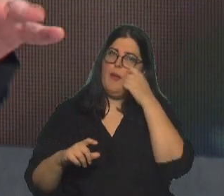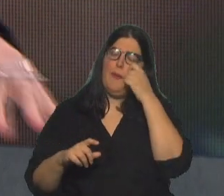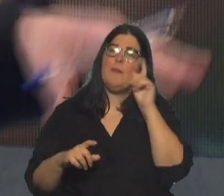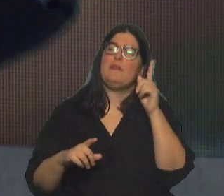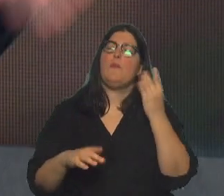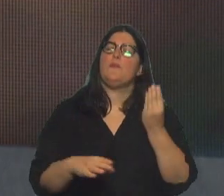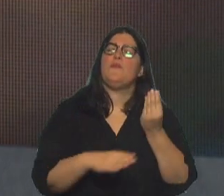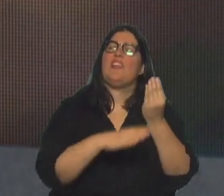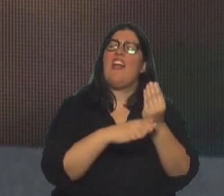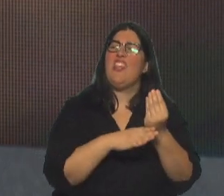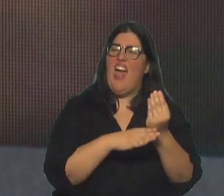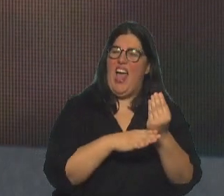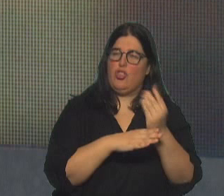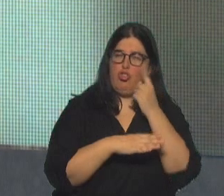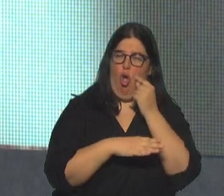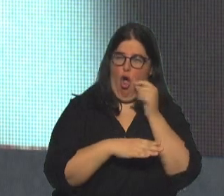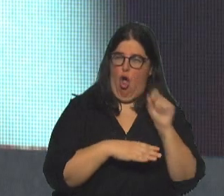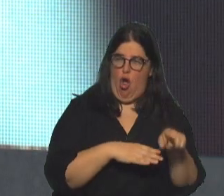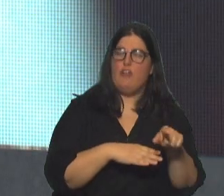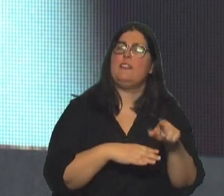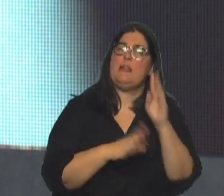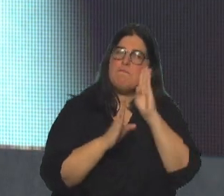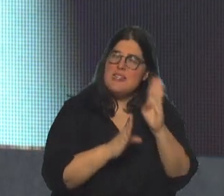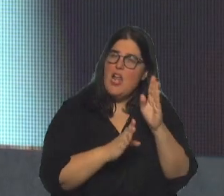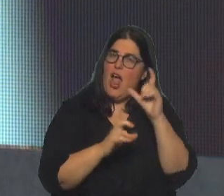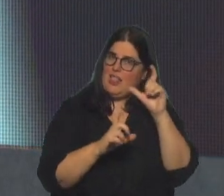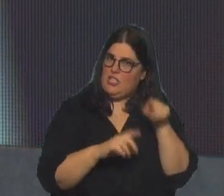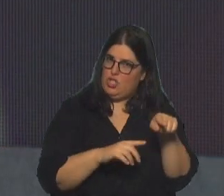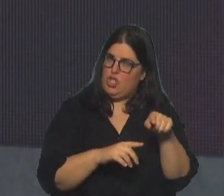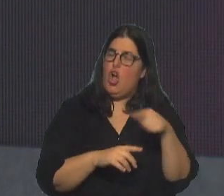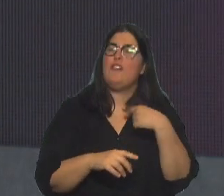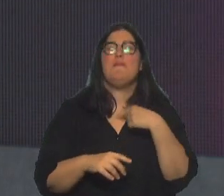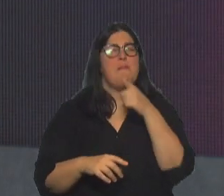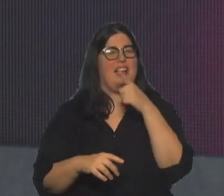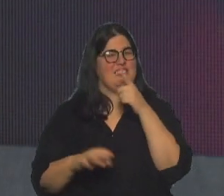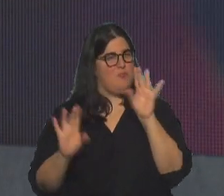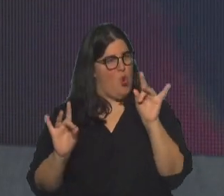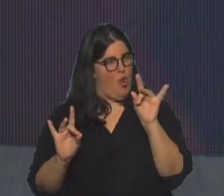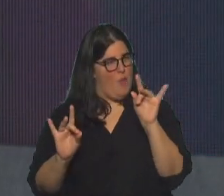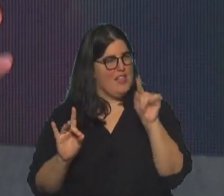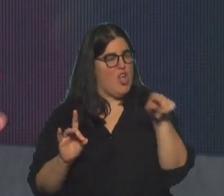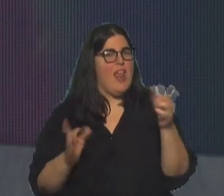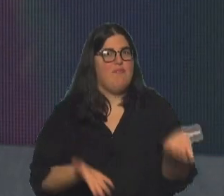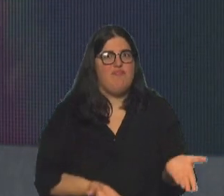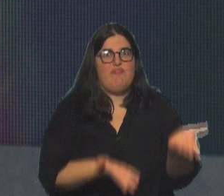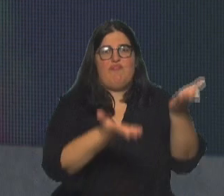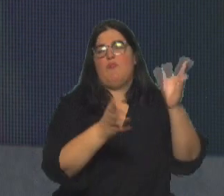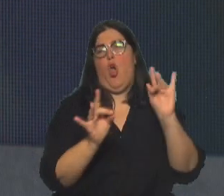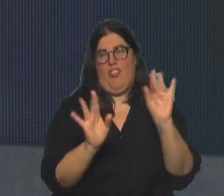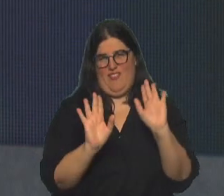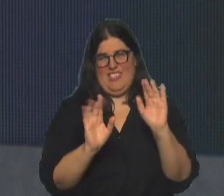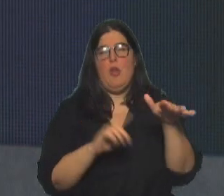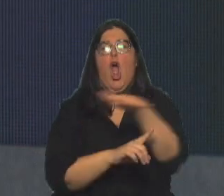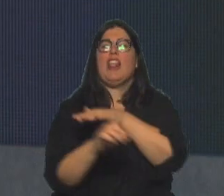más alternativo. Yo veo más complejo que puedan crecer en este contexto, porque digo, no hay